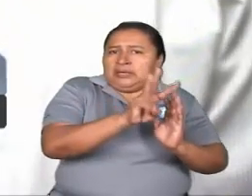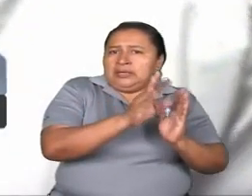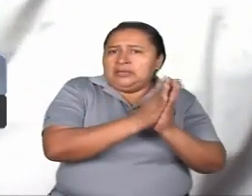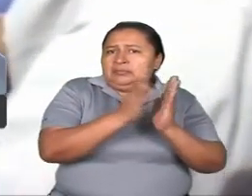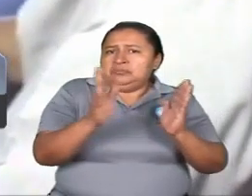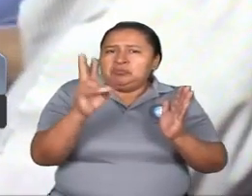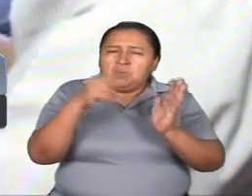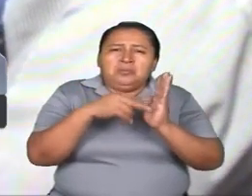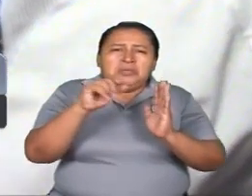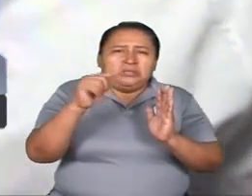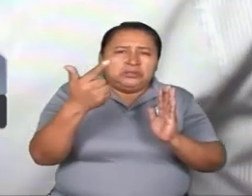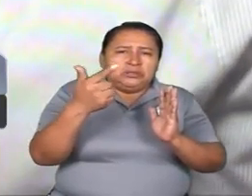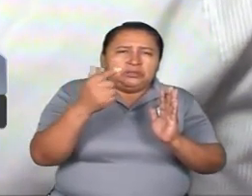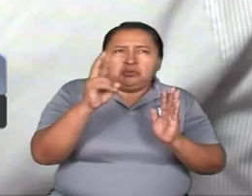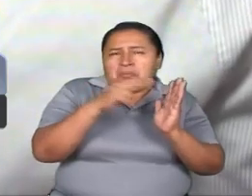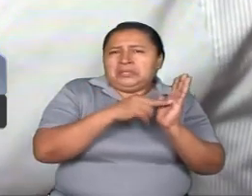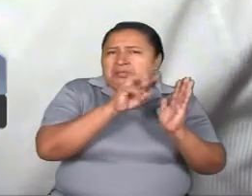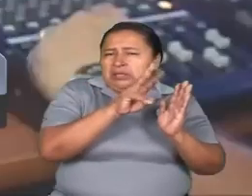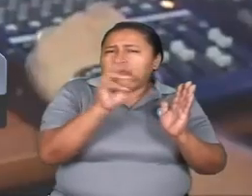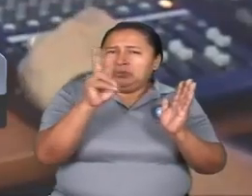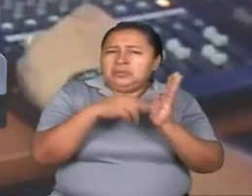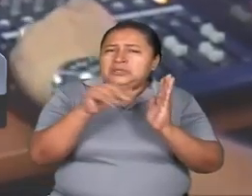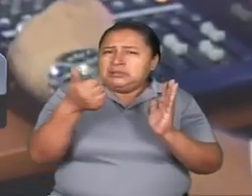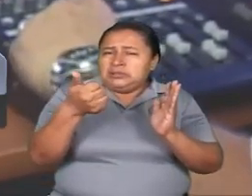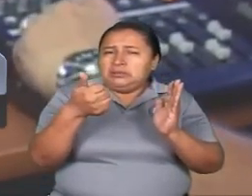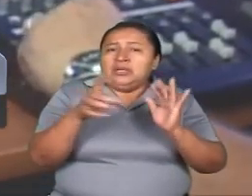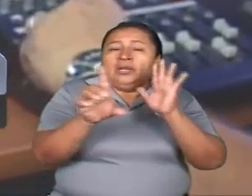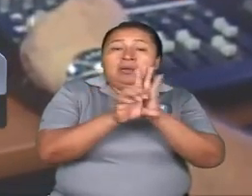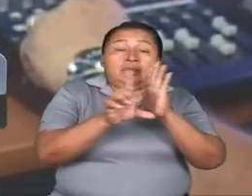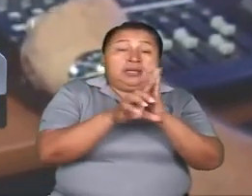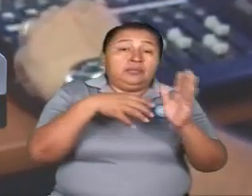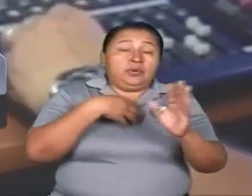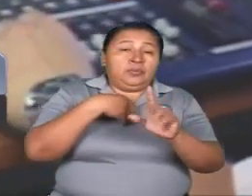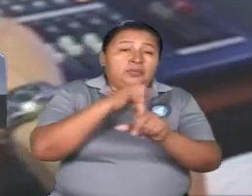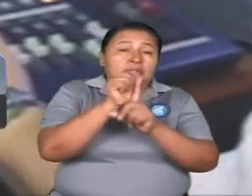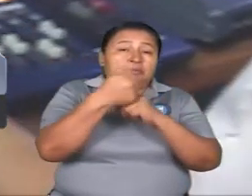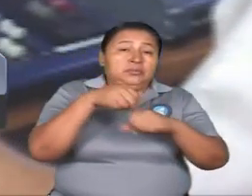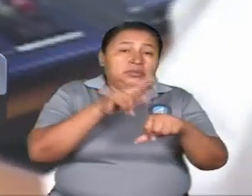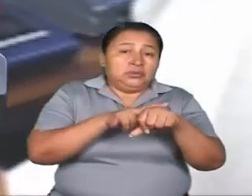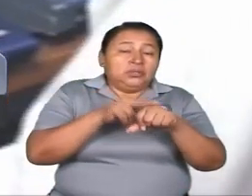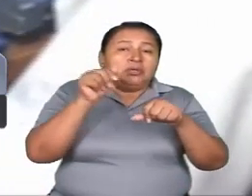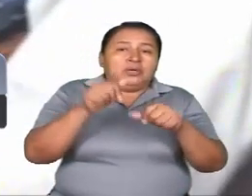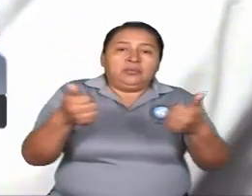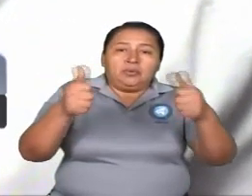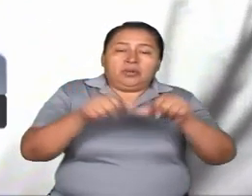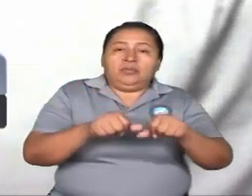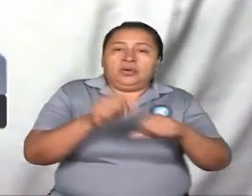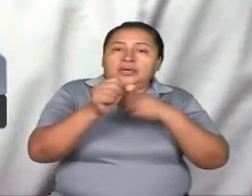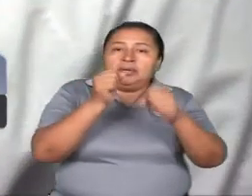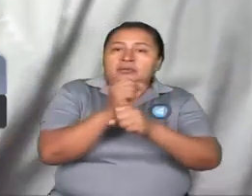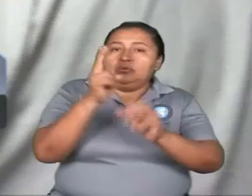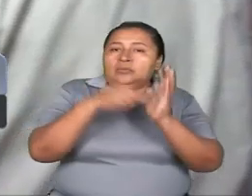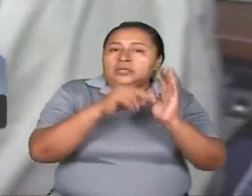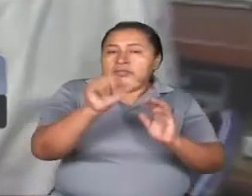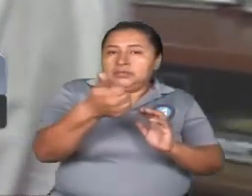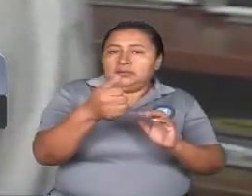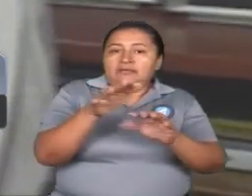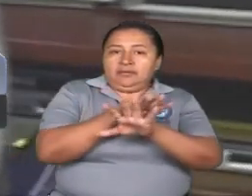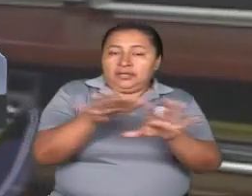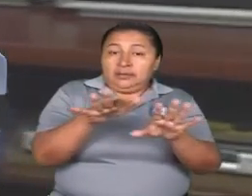2003-2007, 2003-2006, ya la Ley Orgánica de la Asamblea la aprobamos en el 2006, finales, y el